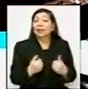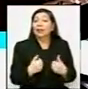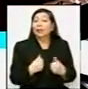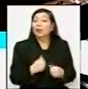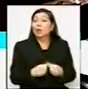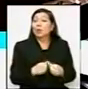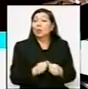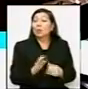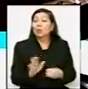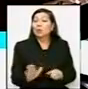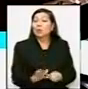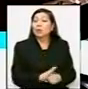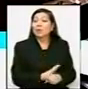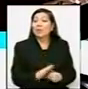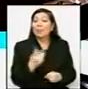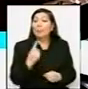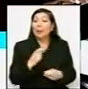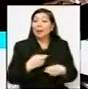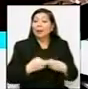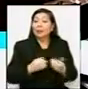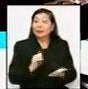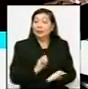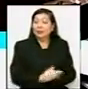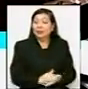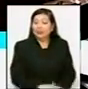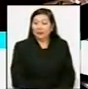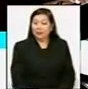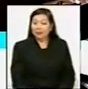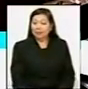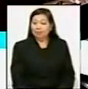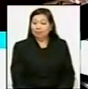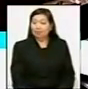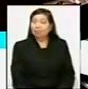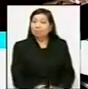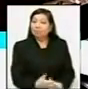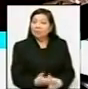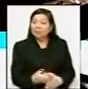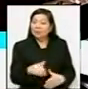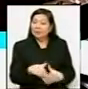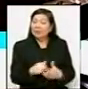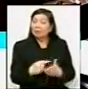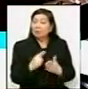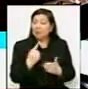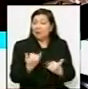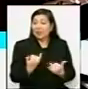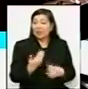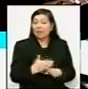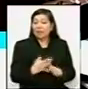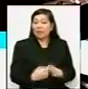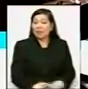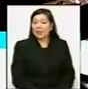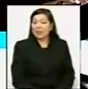número suficiente como para proceder a participar de las elecciones. Es por ese motivo, ¿eh?